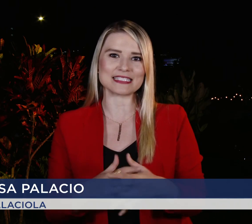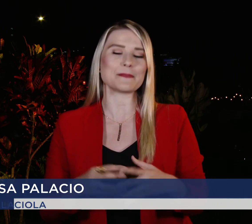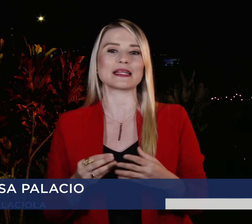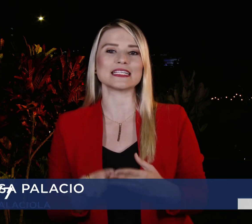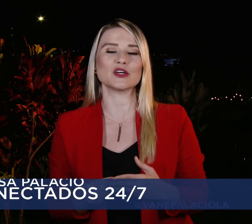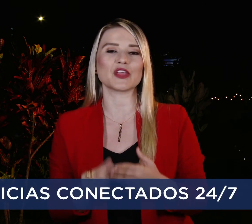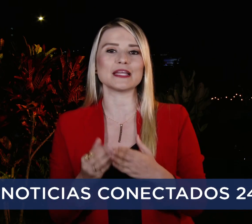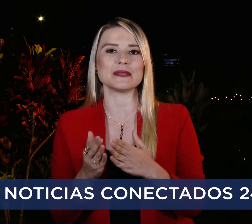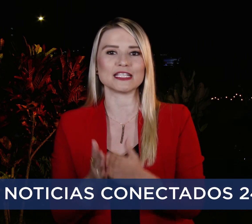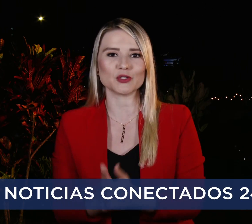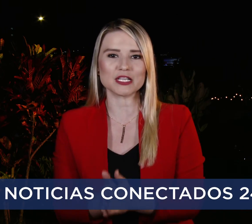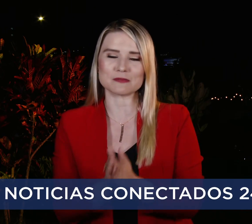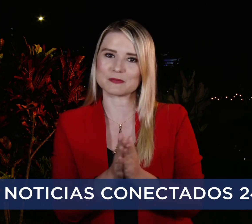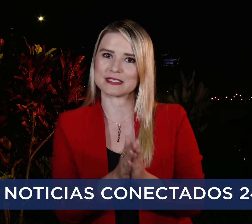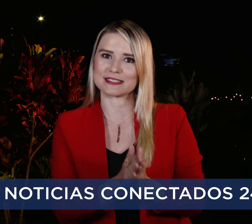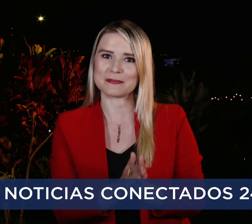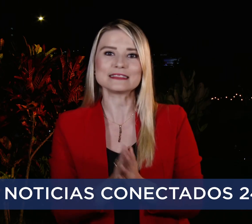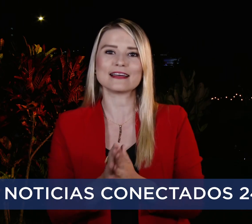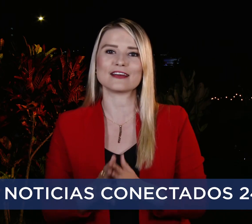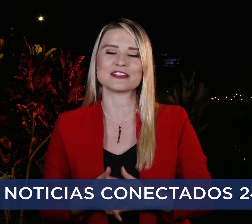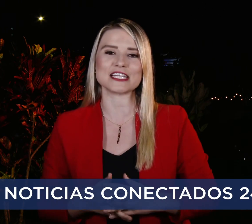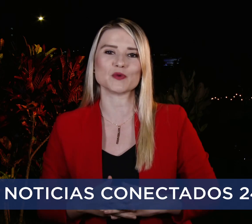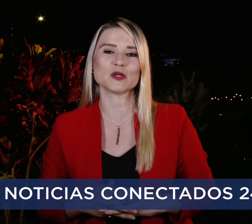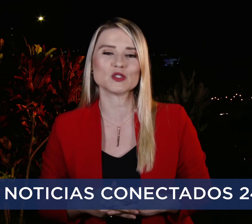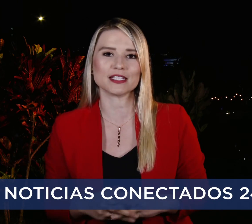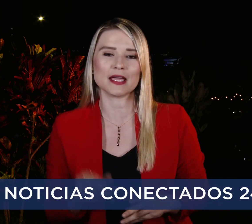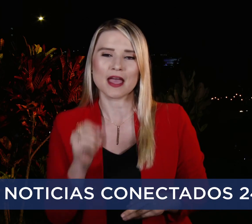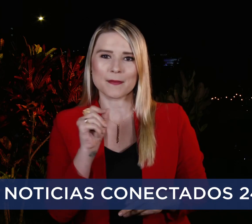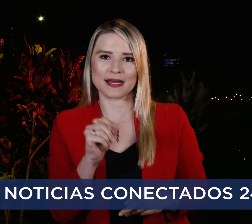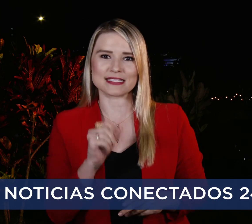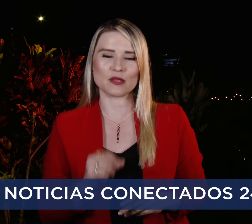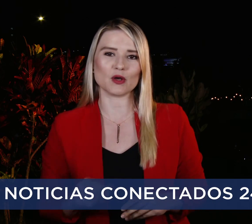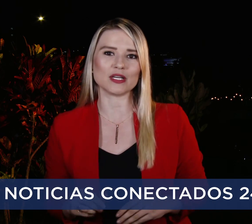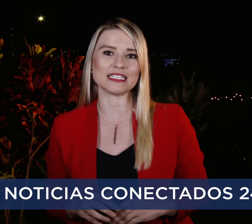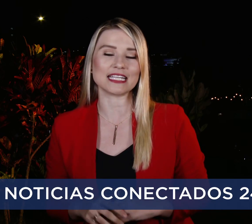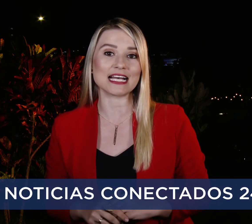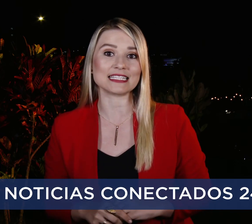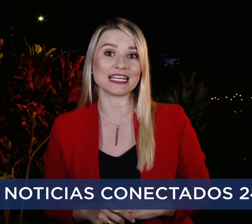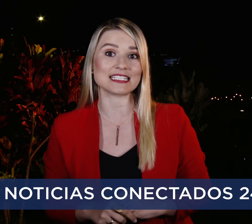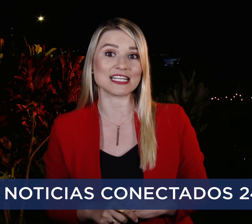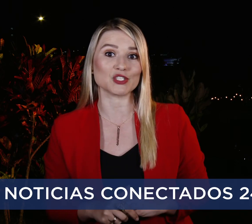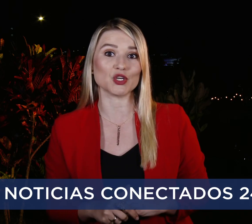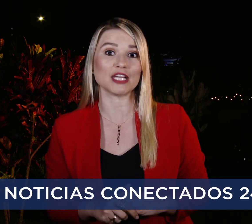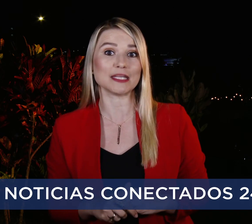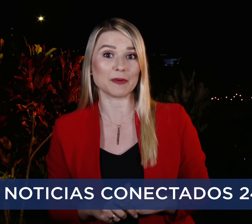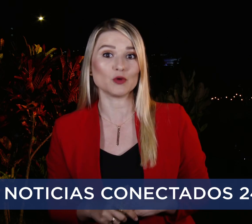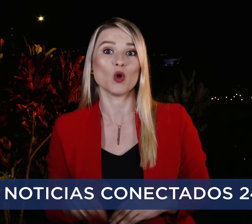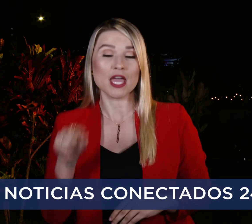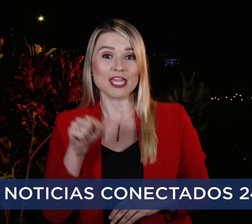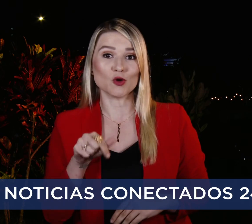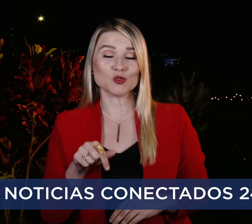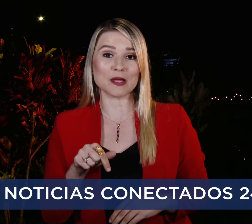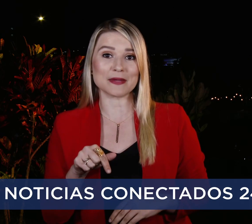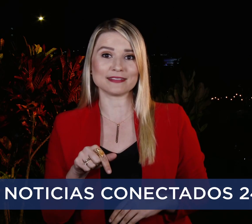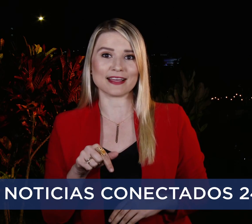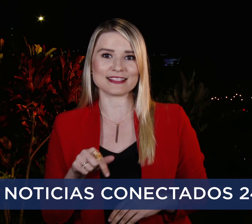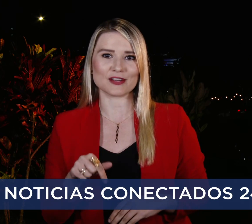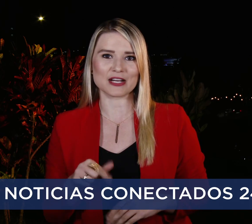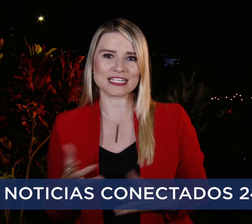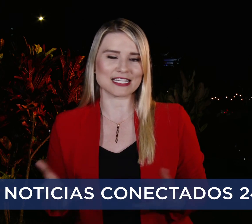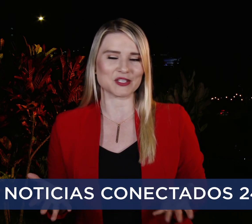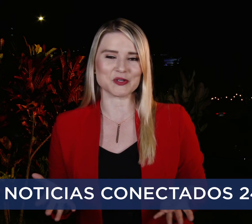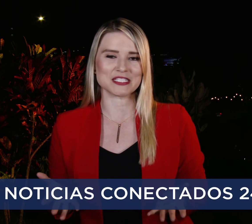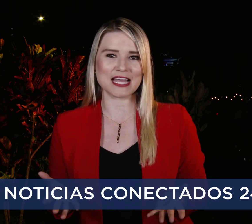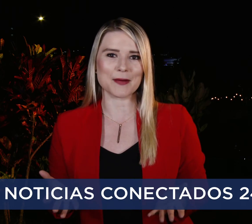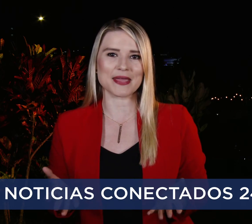Colombia para este partido de eliminatorias, más precisamente de la fecha número 7 para este duelo que tendrá ante la selección de Perú. Y justamente a